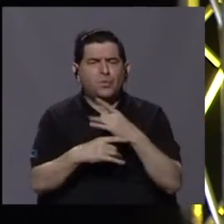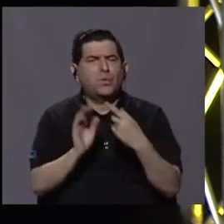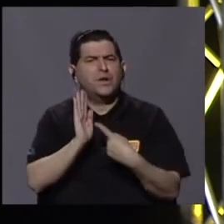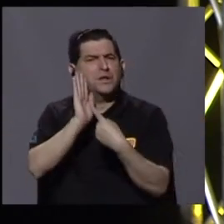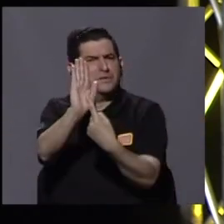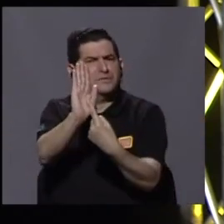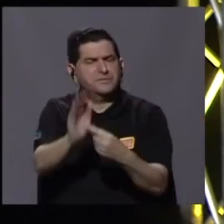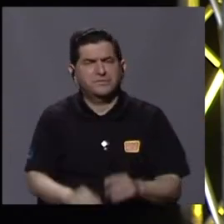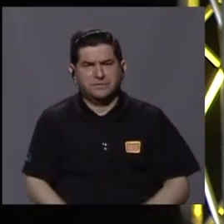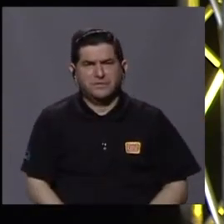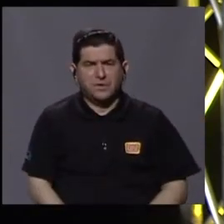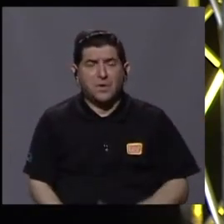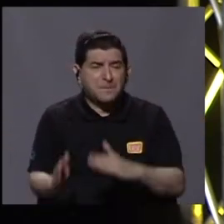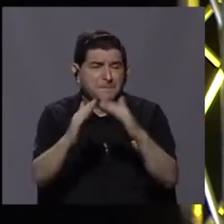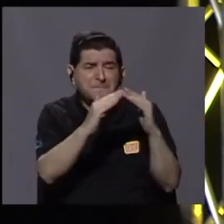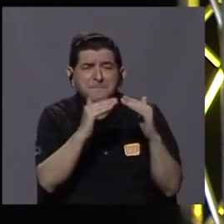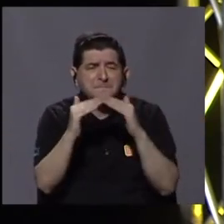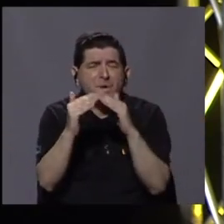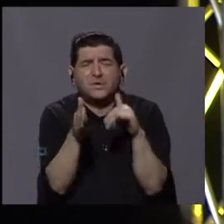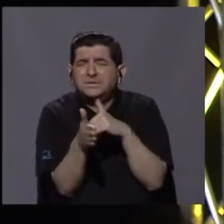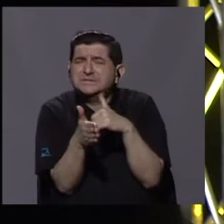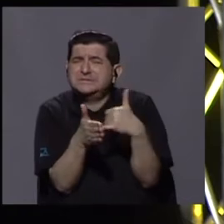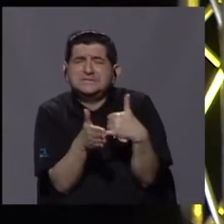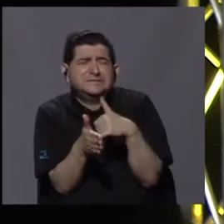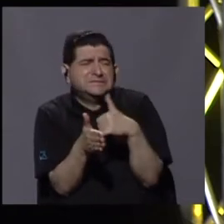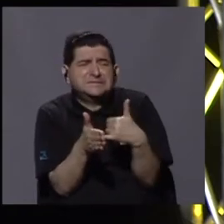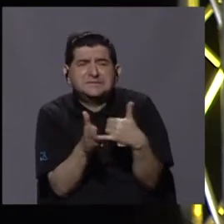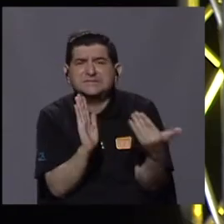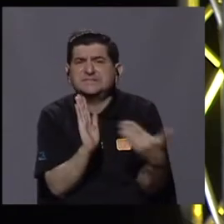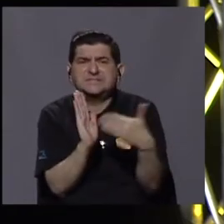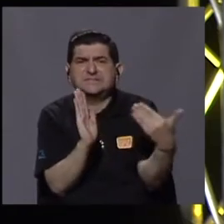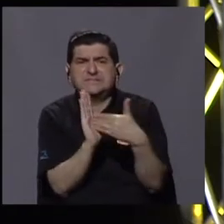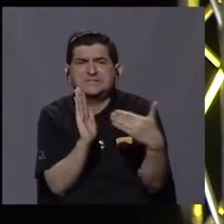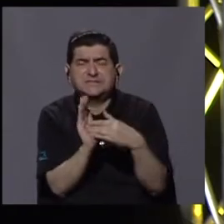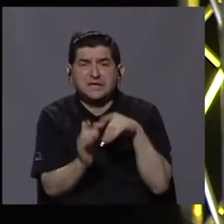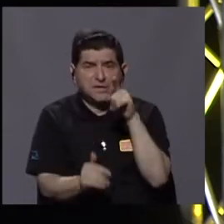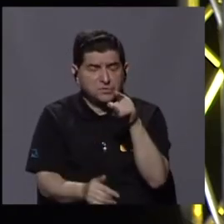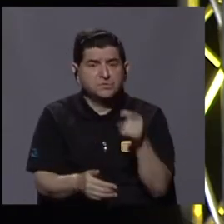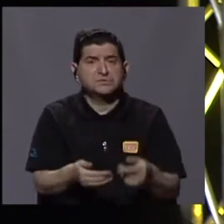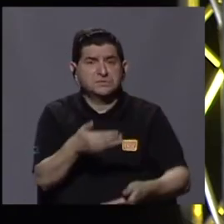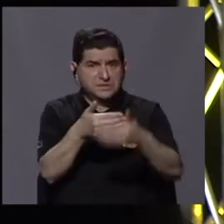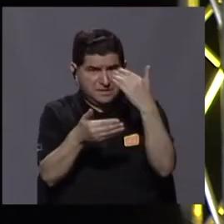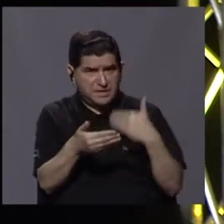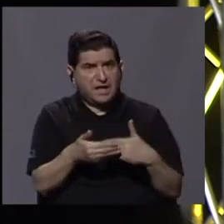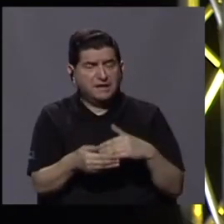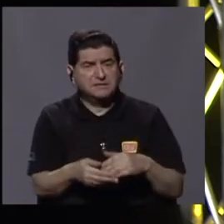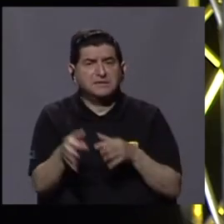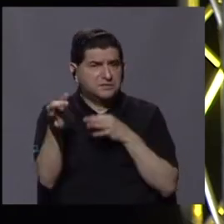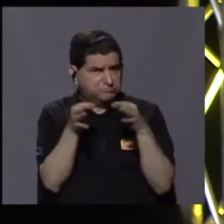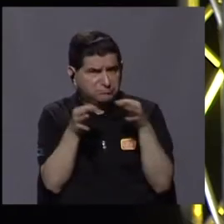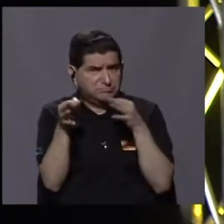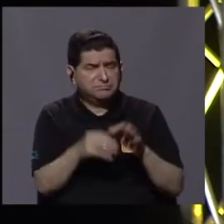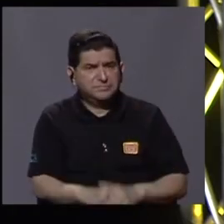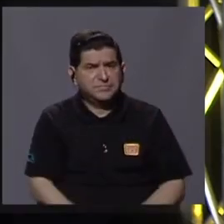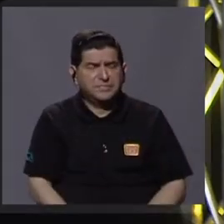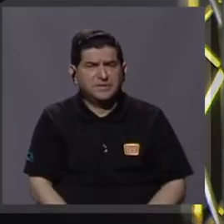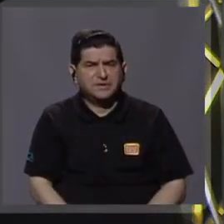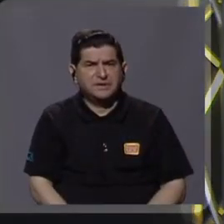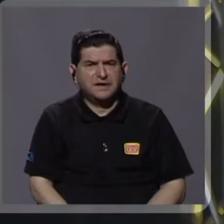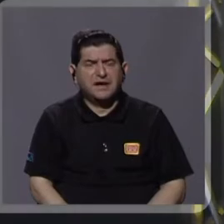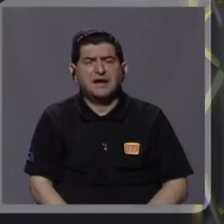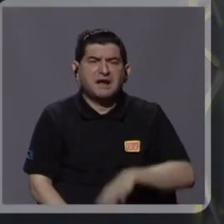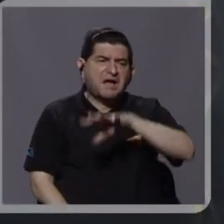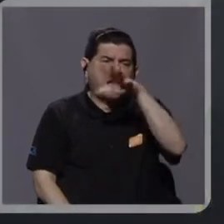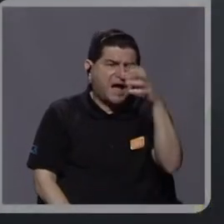muestra cómo las plus eran más vulnerables se ven afectadas desde ahora nos ponía como como punta de la jce ver